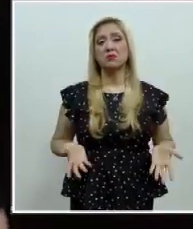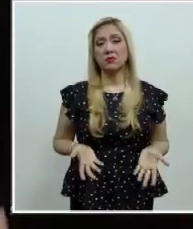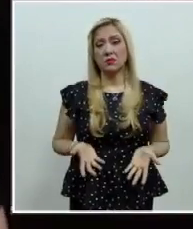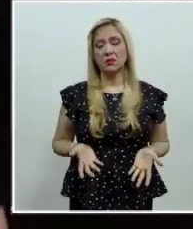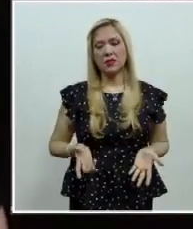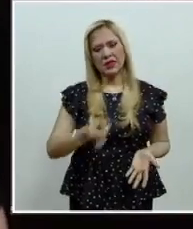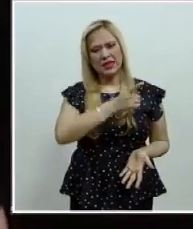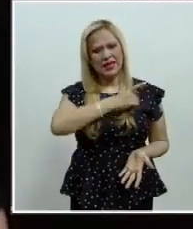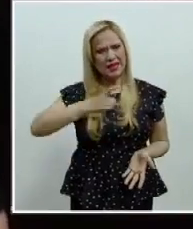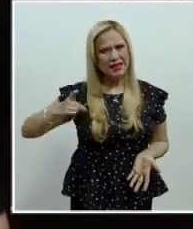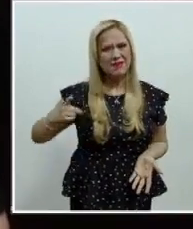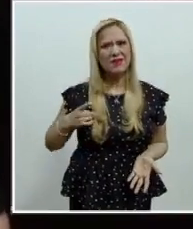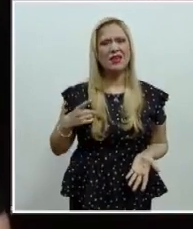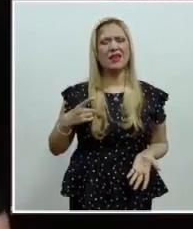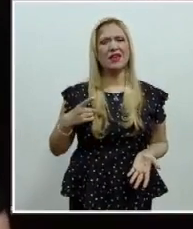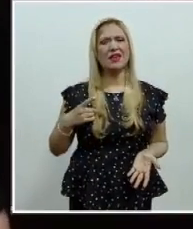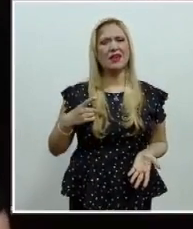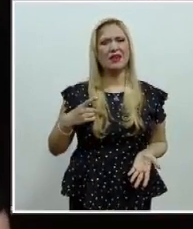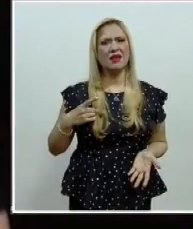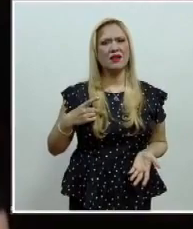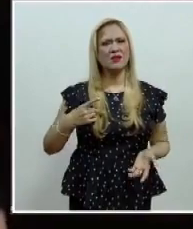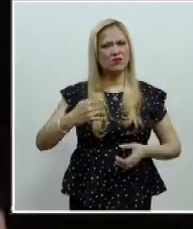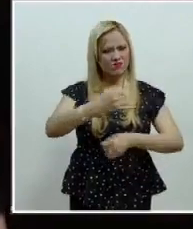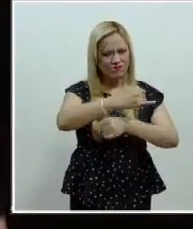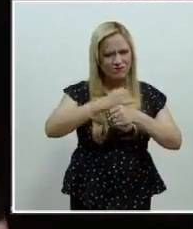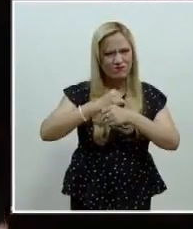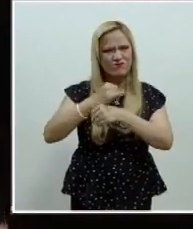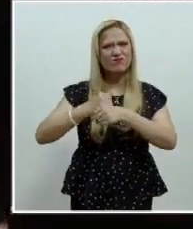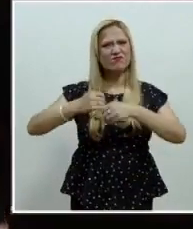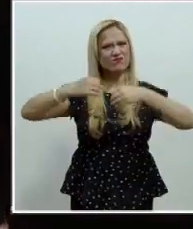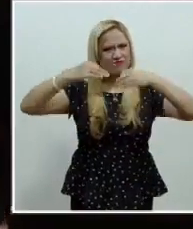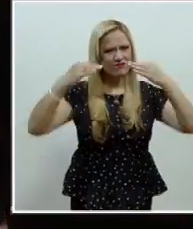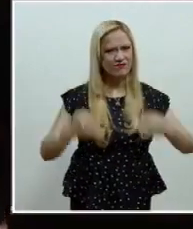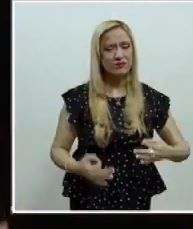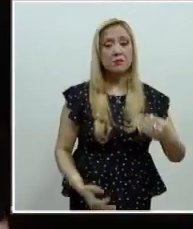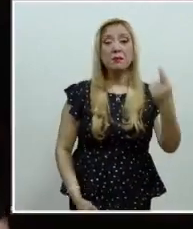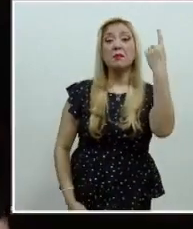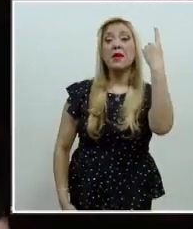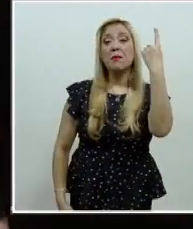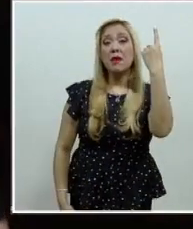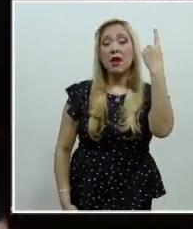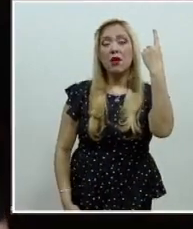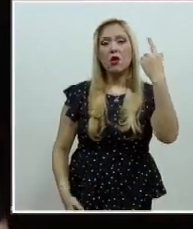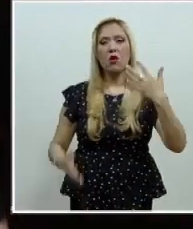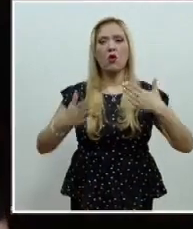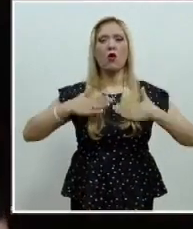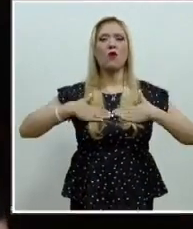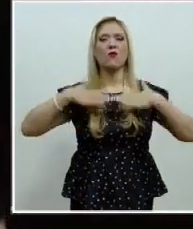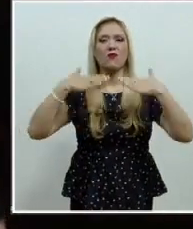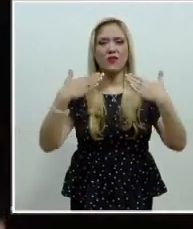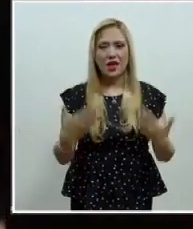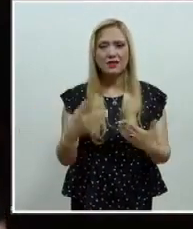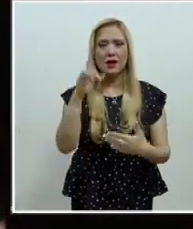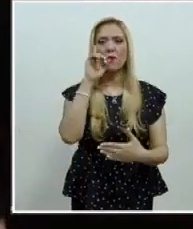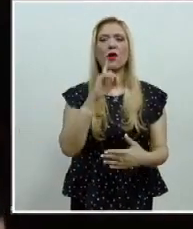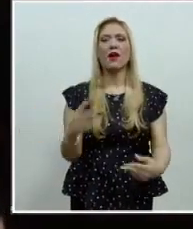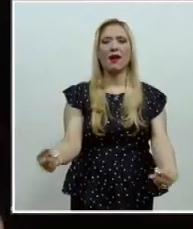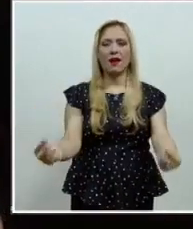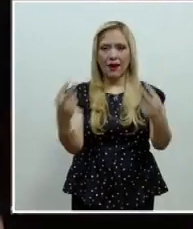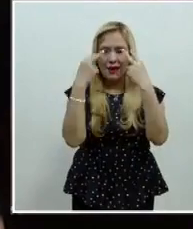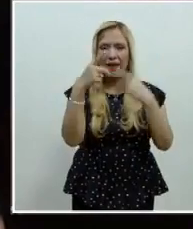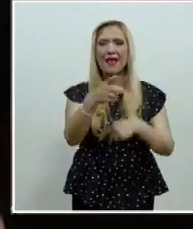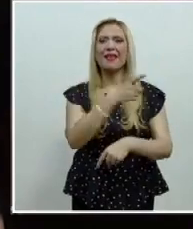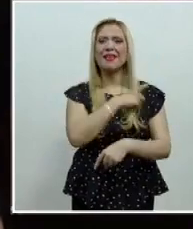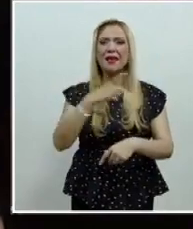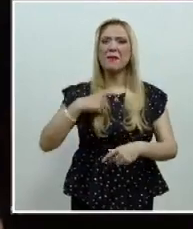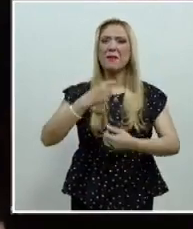haber una muy buena investigación. Primero, dar confianza a las mujeres de que tienen que hablar,